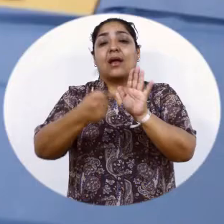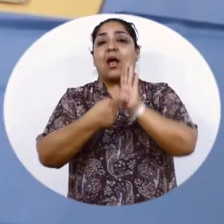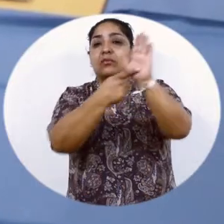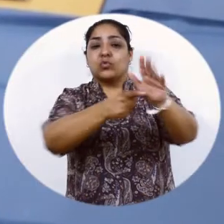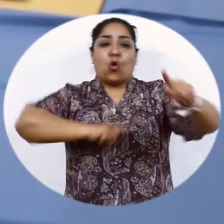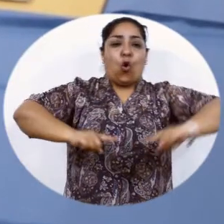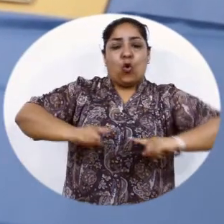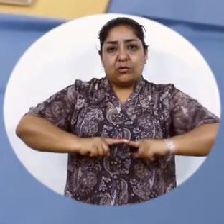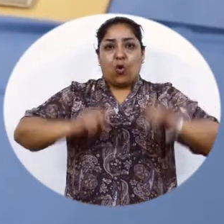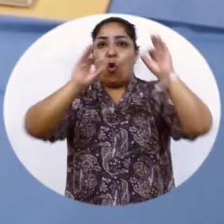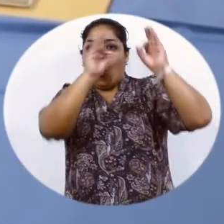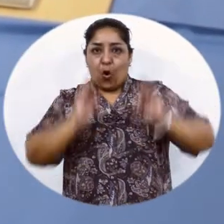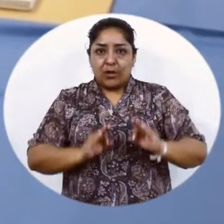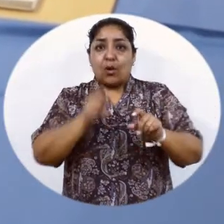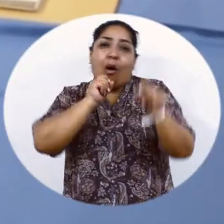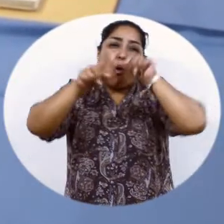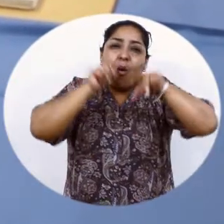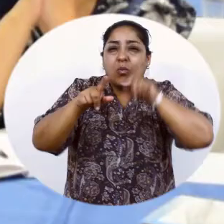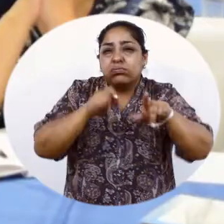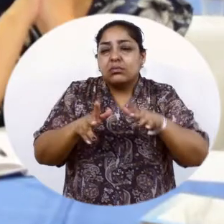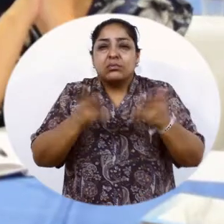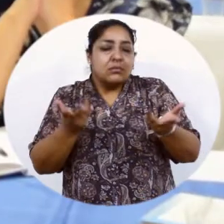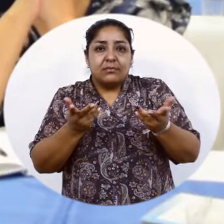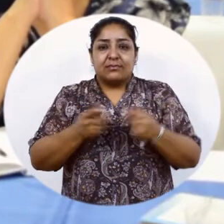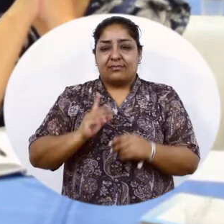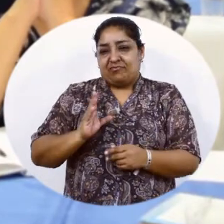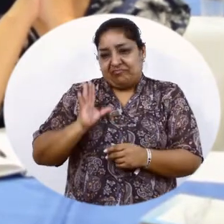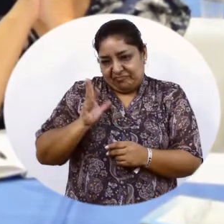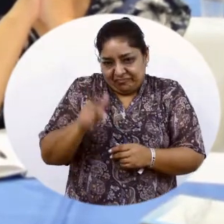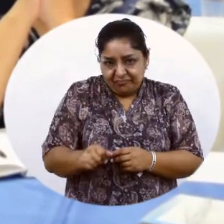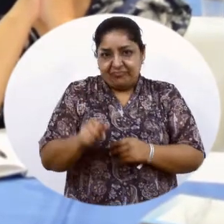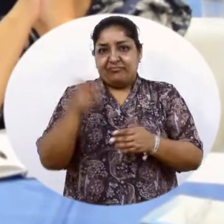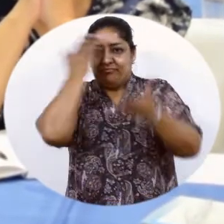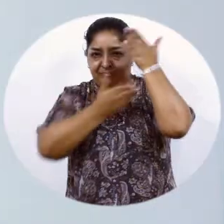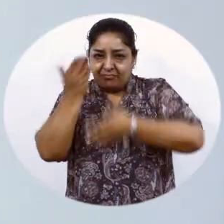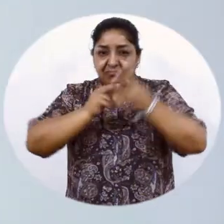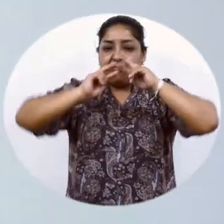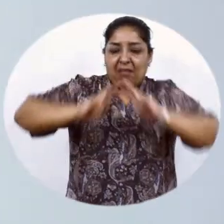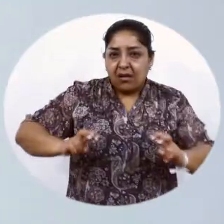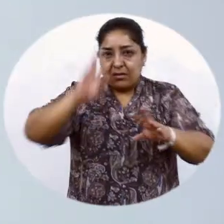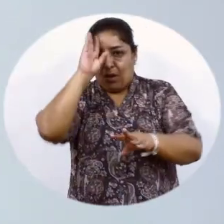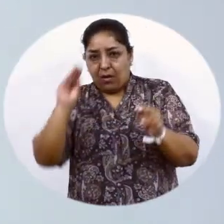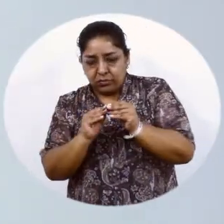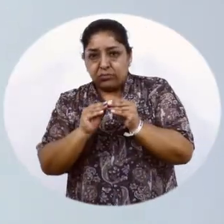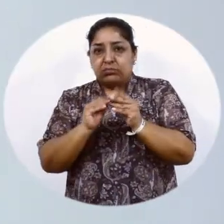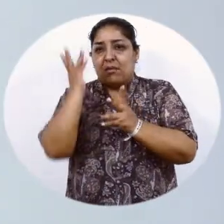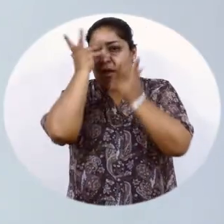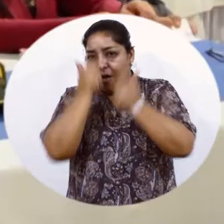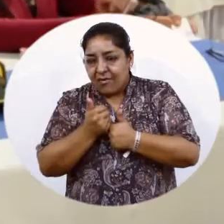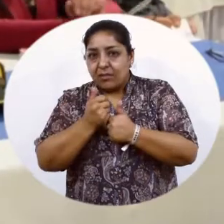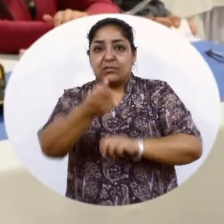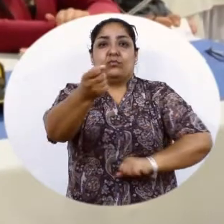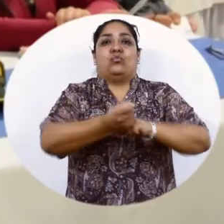servir de instancia de coordinación organización y consulta para definir analizar investigar asesorar conceptual